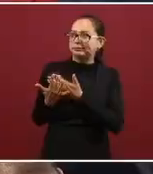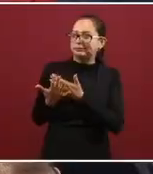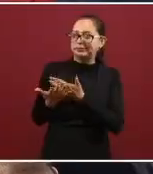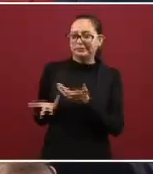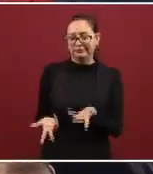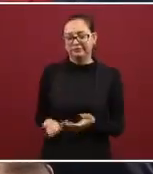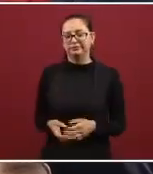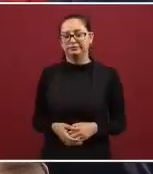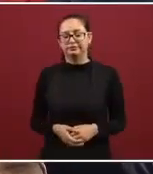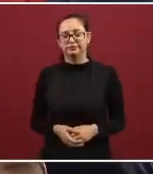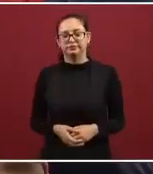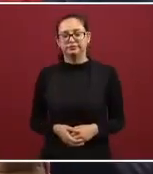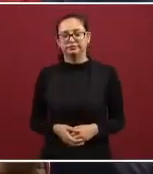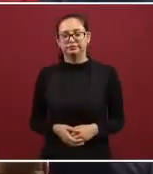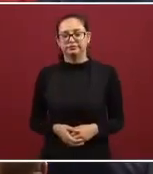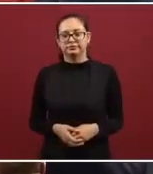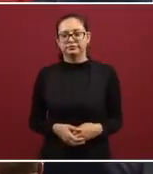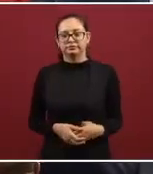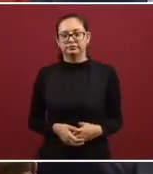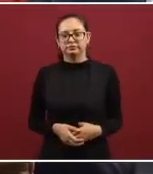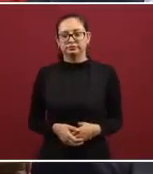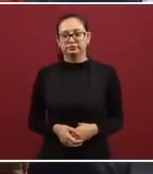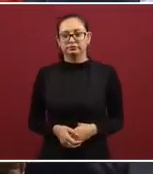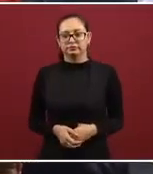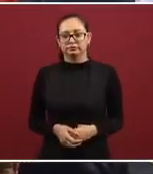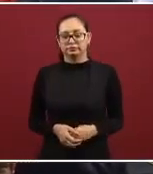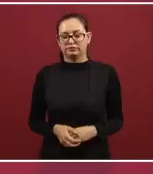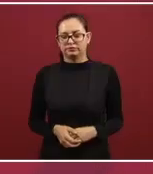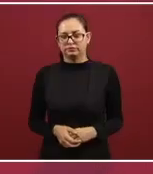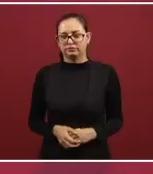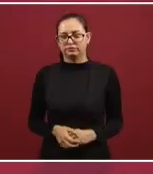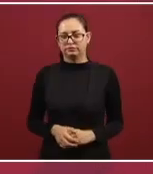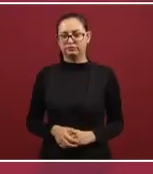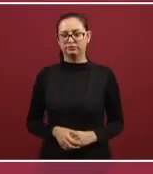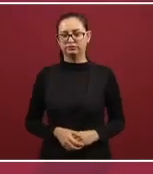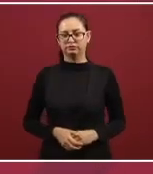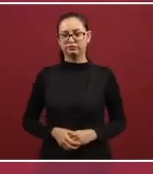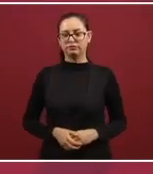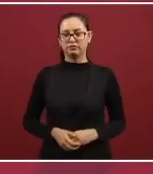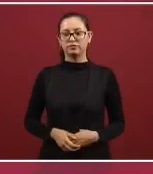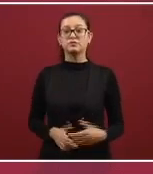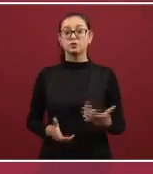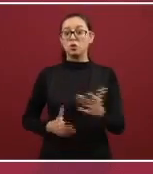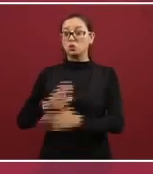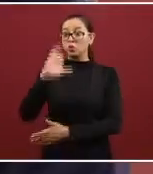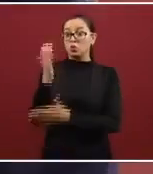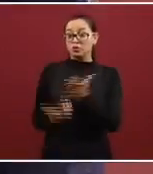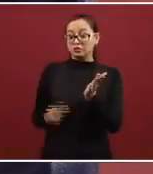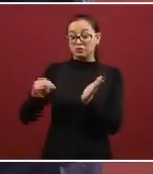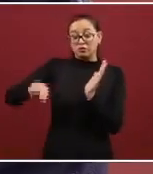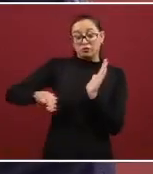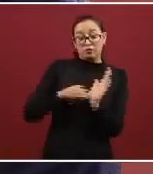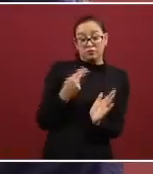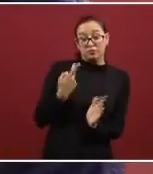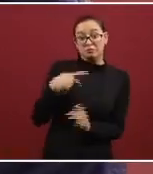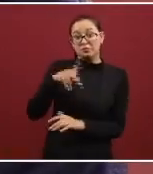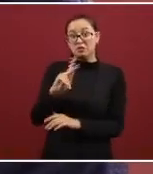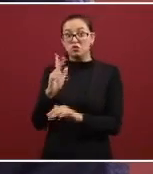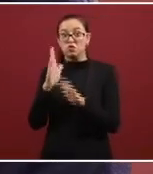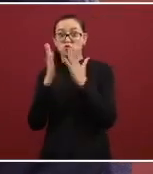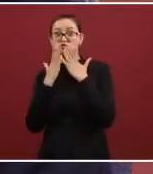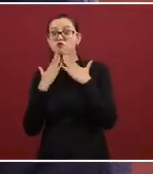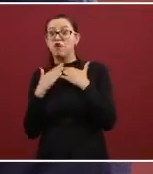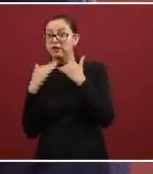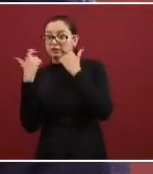parada. Incluso se tenía el contrato, pero se terminó el dinero. Ya se autorizó